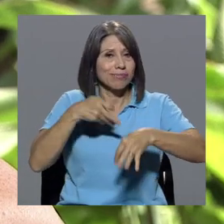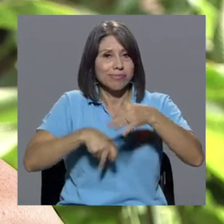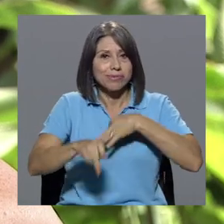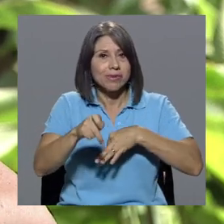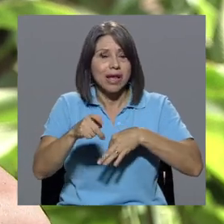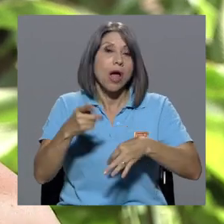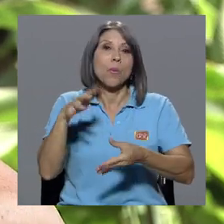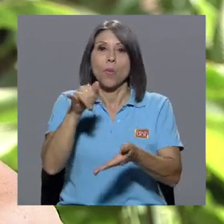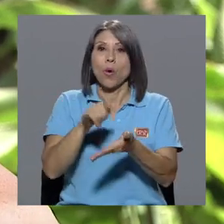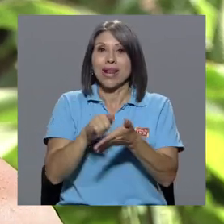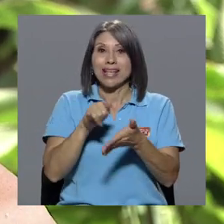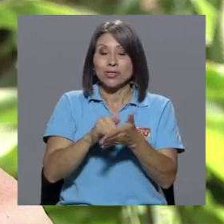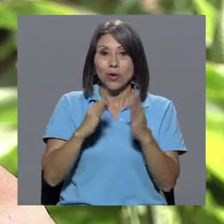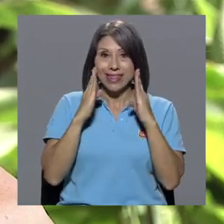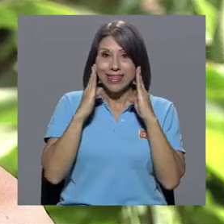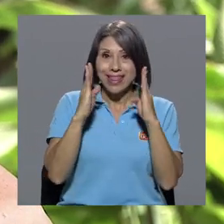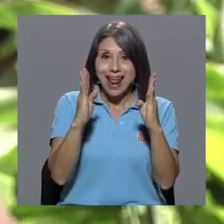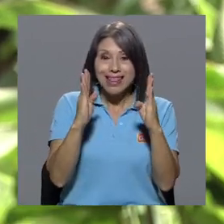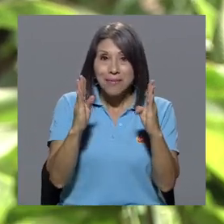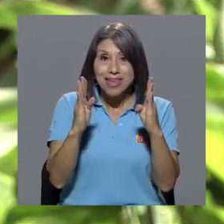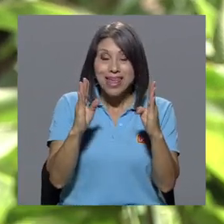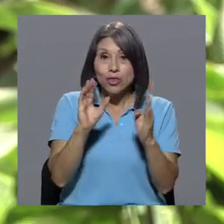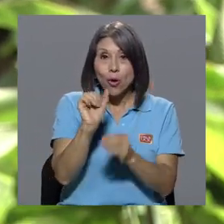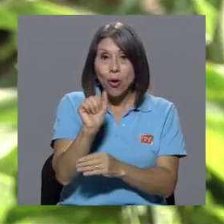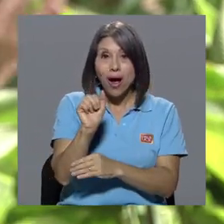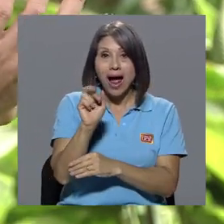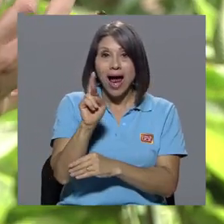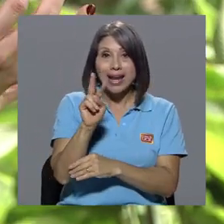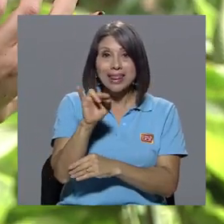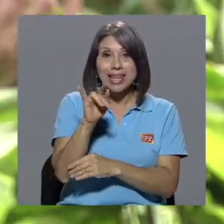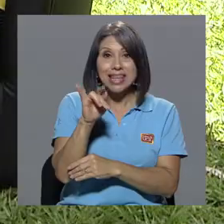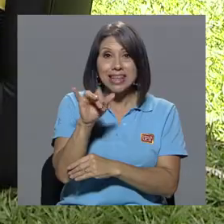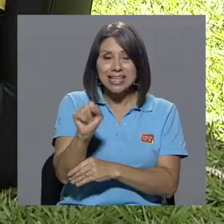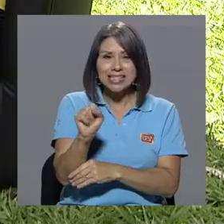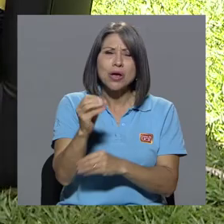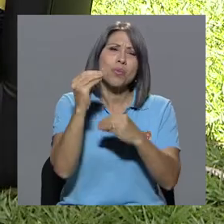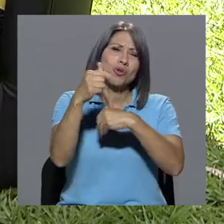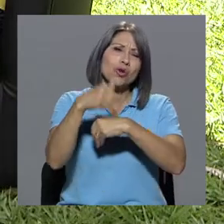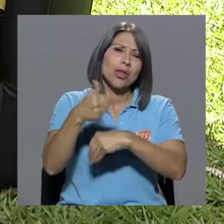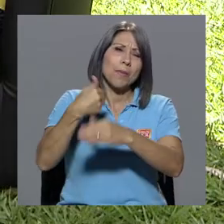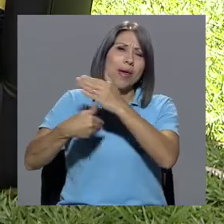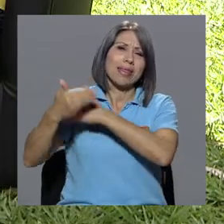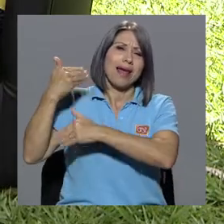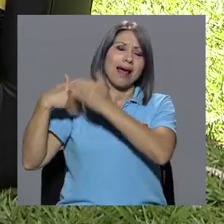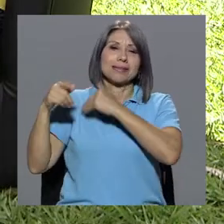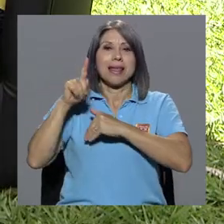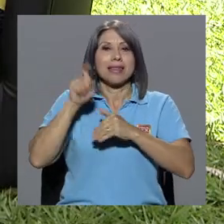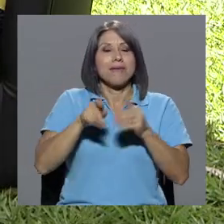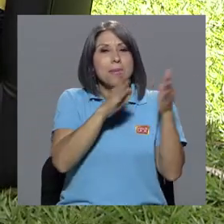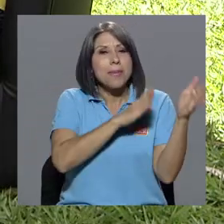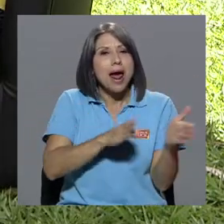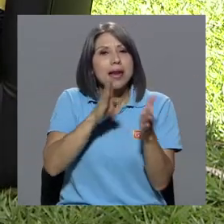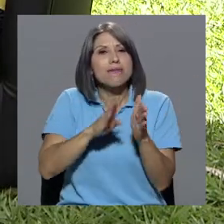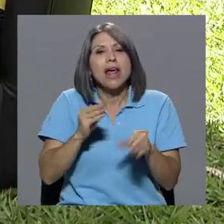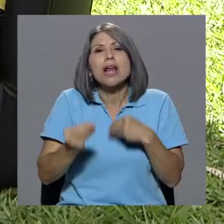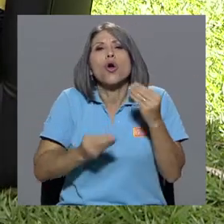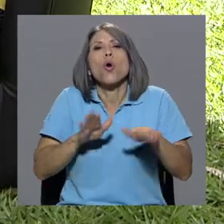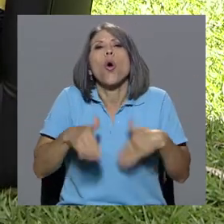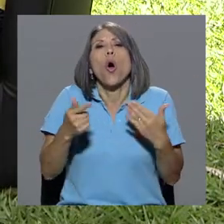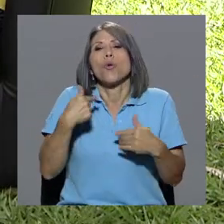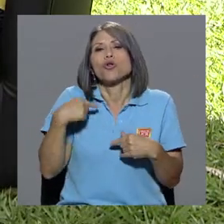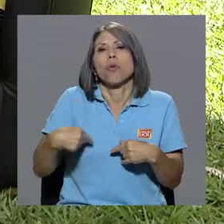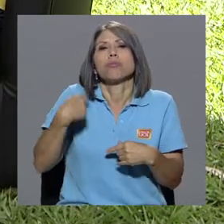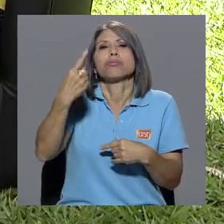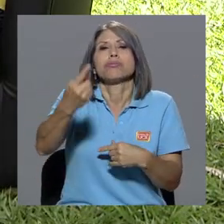hay nada que hacer. Por eso el tratamiento de la artritis es desde mucho tiempo atrás, ¿verdad? Como les mencionaba, hay que planificar cómo voy a llegar yo a